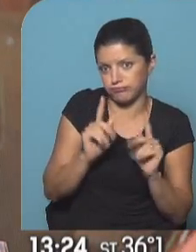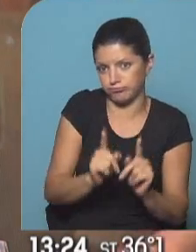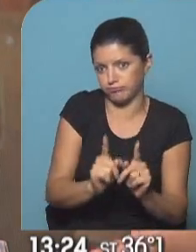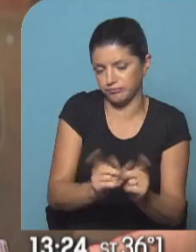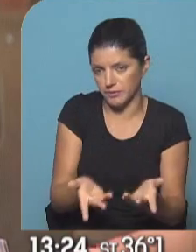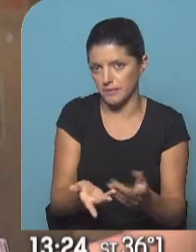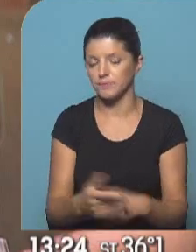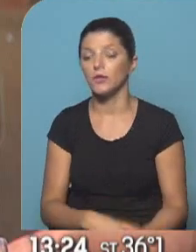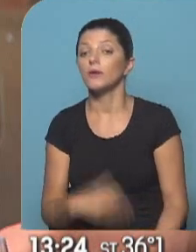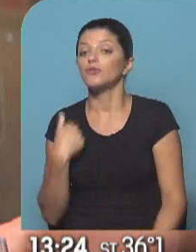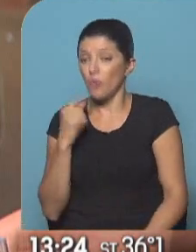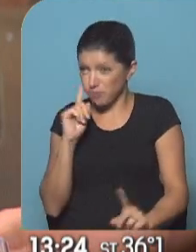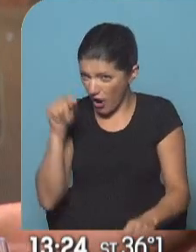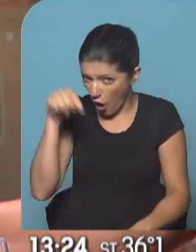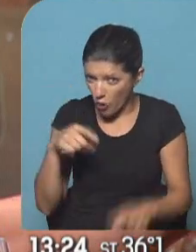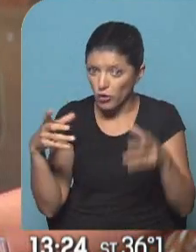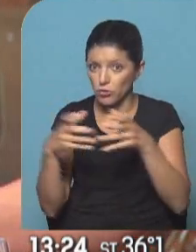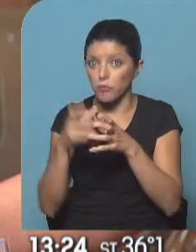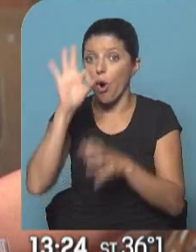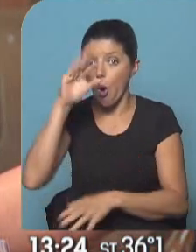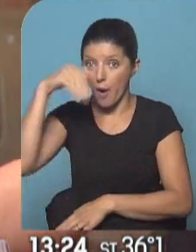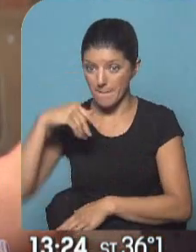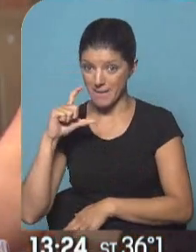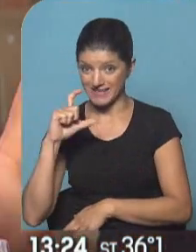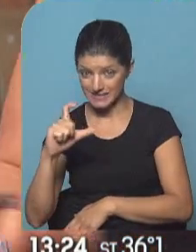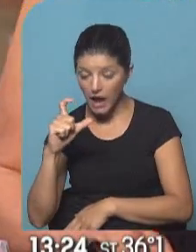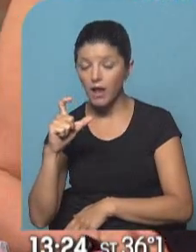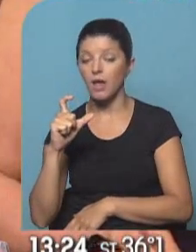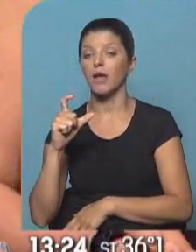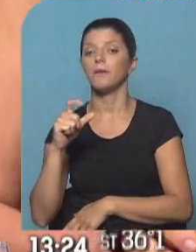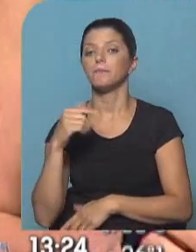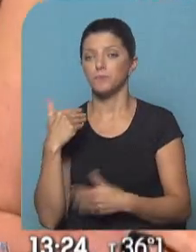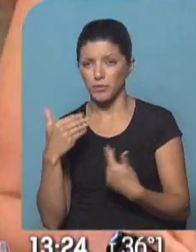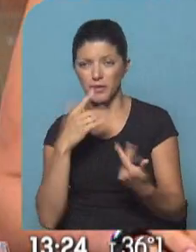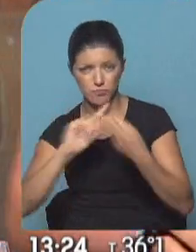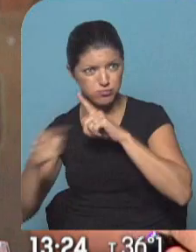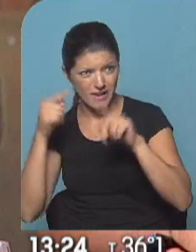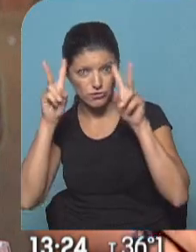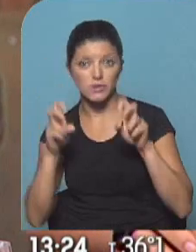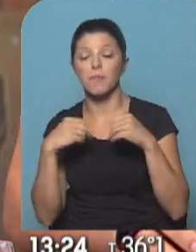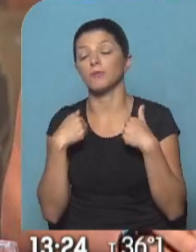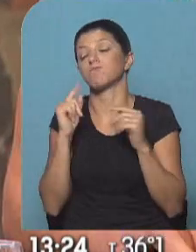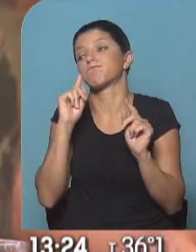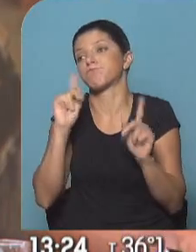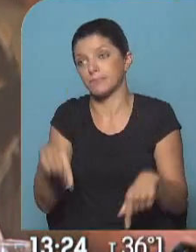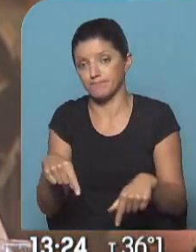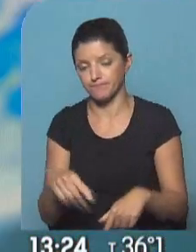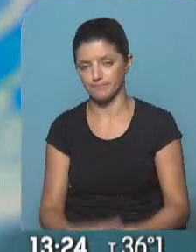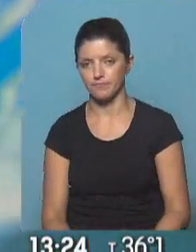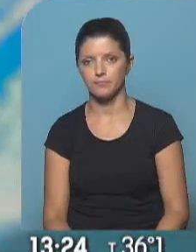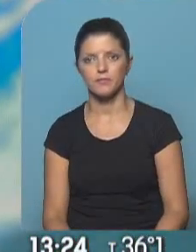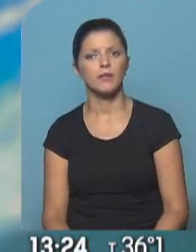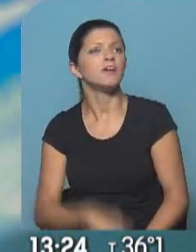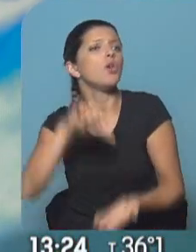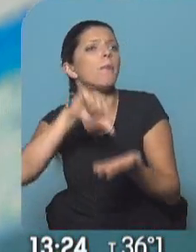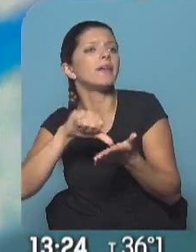hoy la Organización Mundial de Comercio es el ámbito más adecuado para dirimir estas cuestiones. ¿Y los países emergentes en este contexto